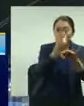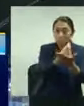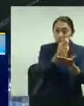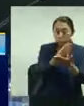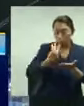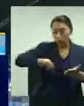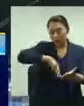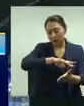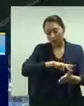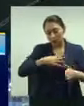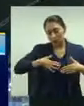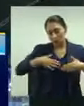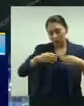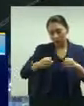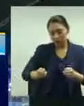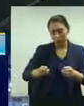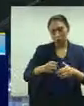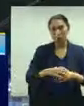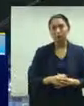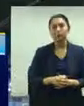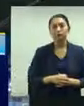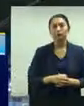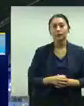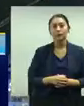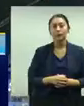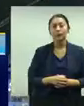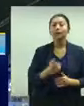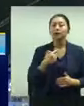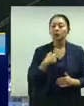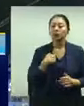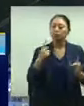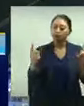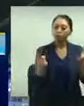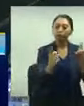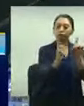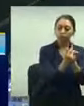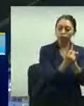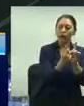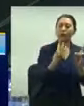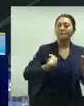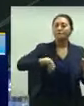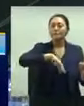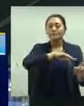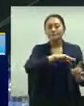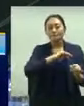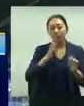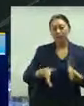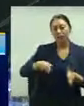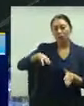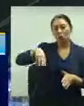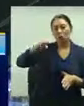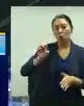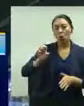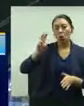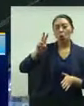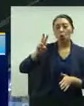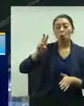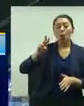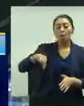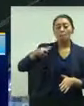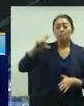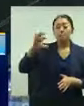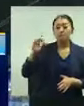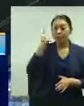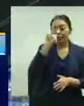a acercarme nuevamente al ministro Mencos para verificar si puede hacerse, si fuese posible el